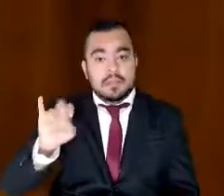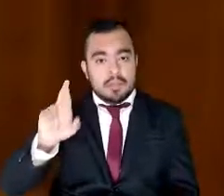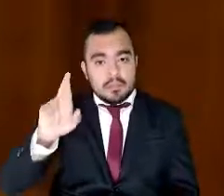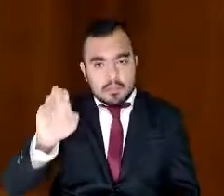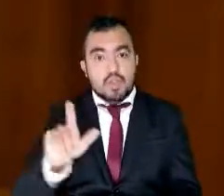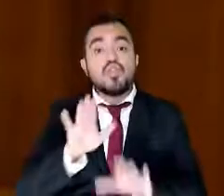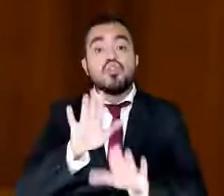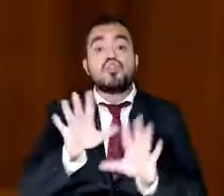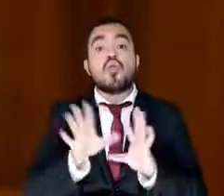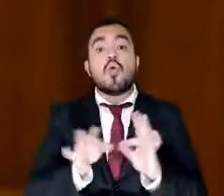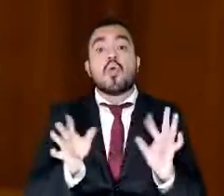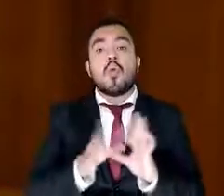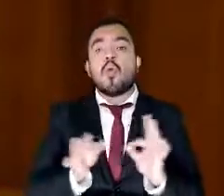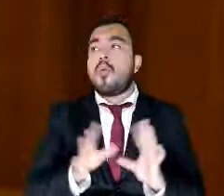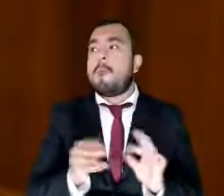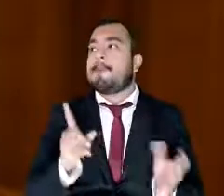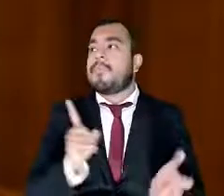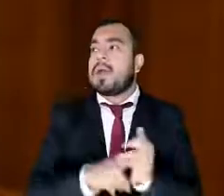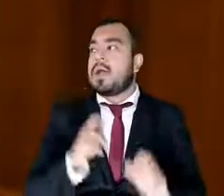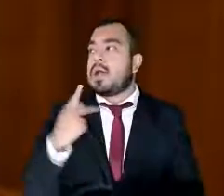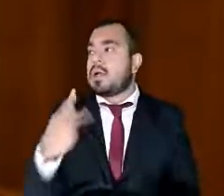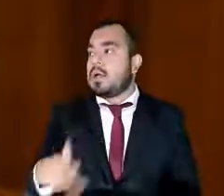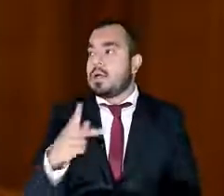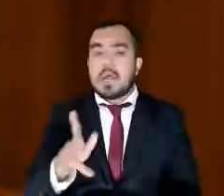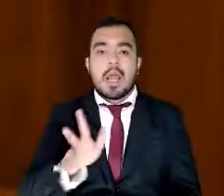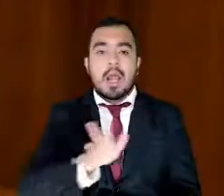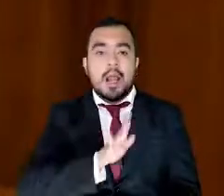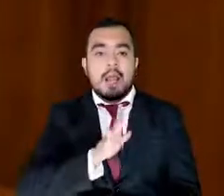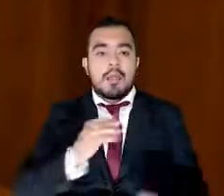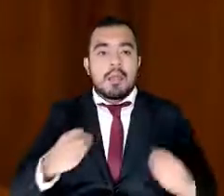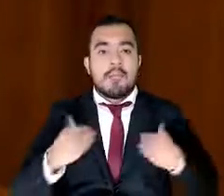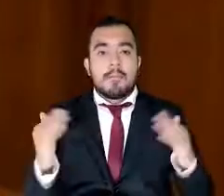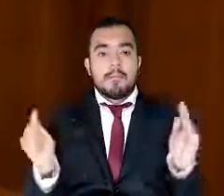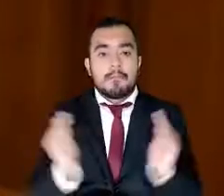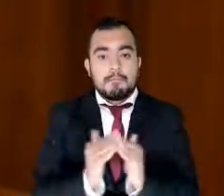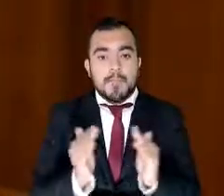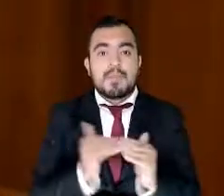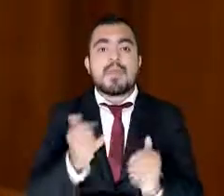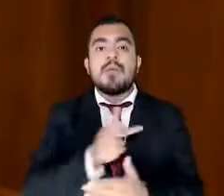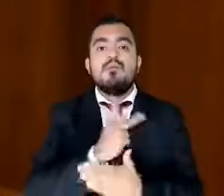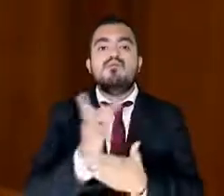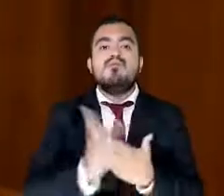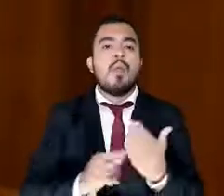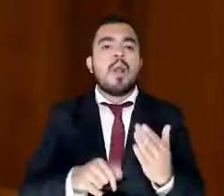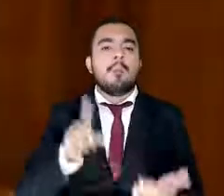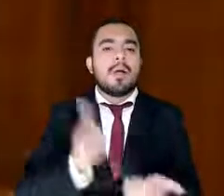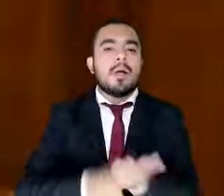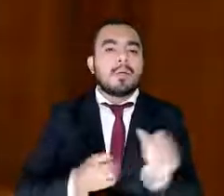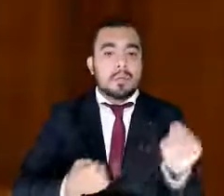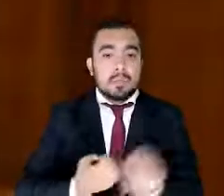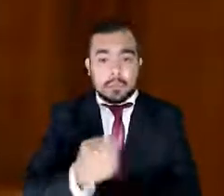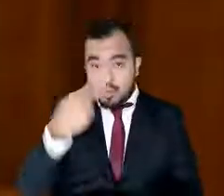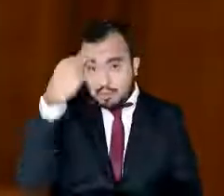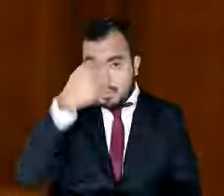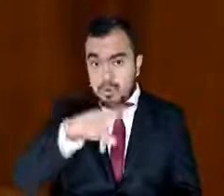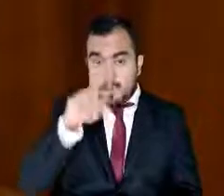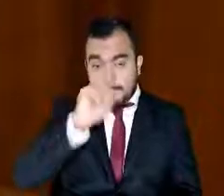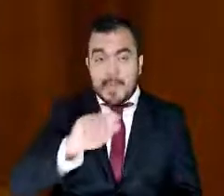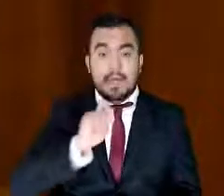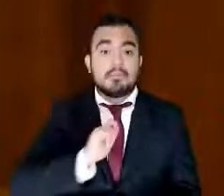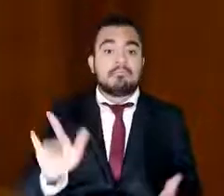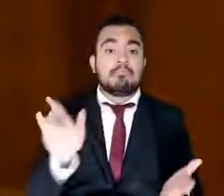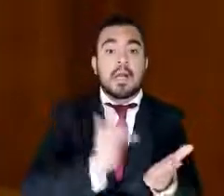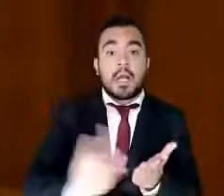de la calidad de vivienda y los programas que tenemos en el Estado de México para otorgar distintos